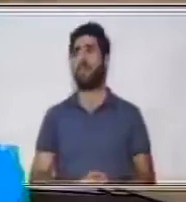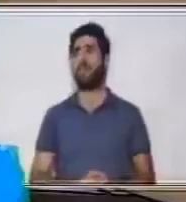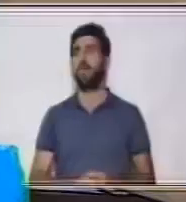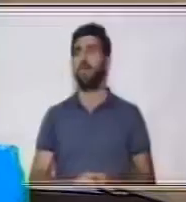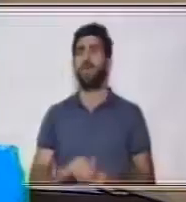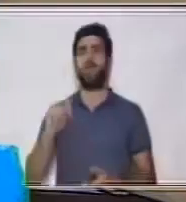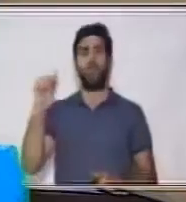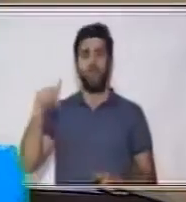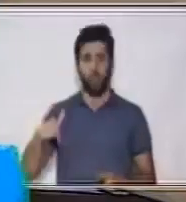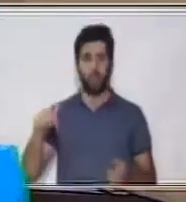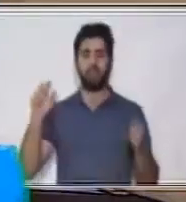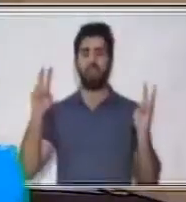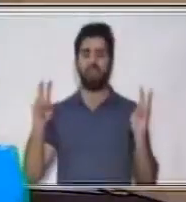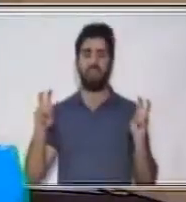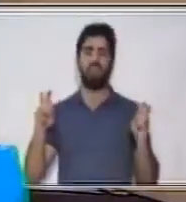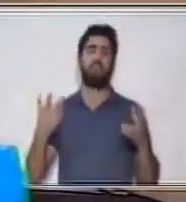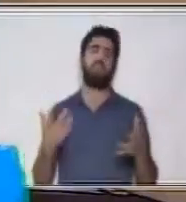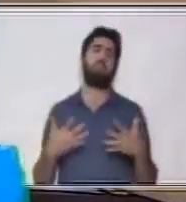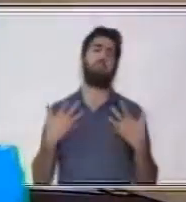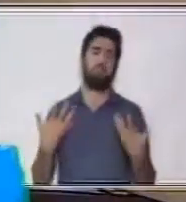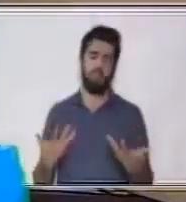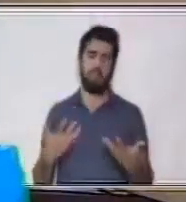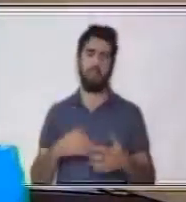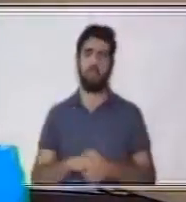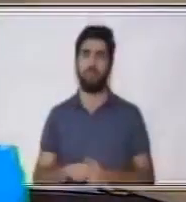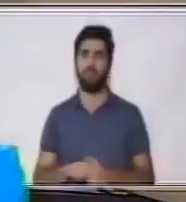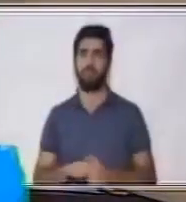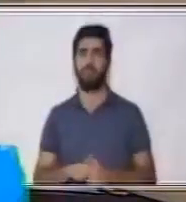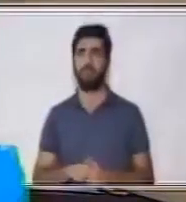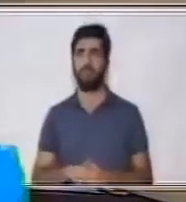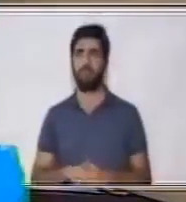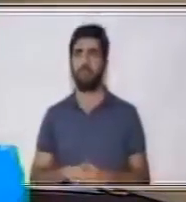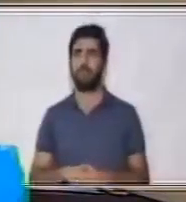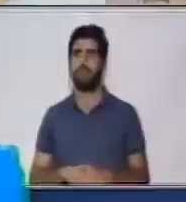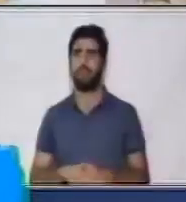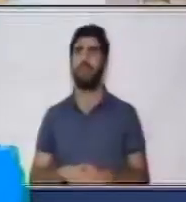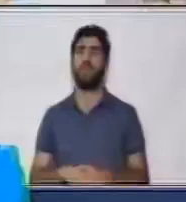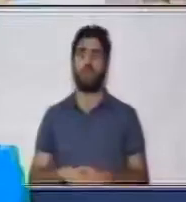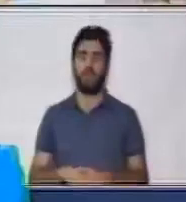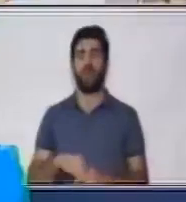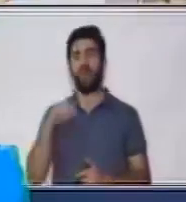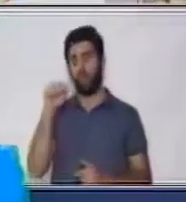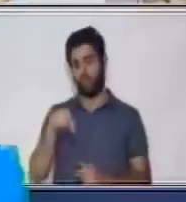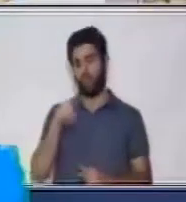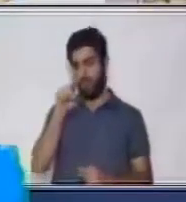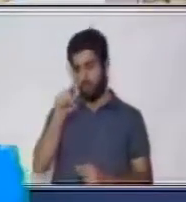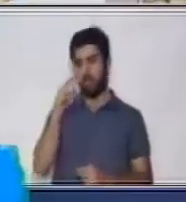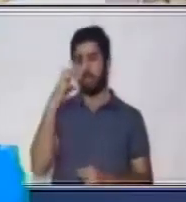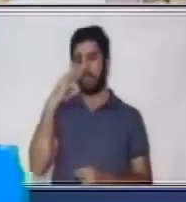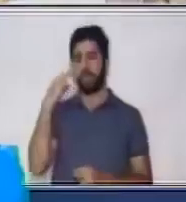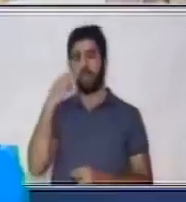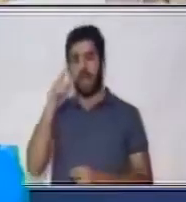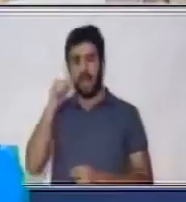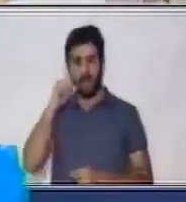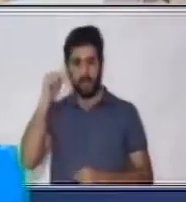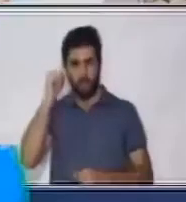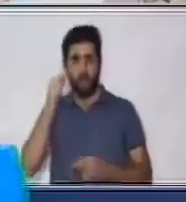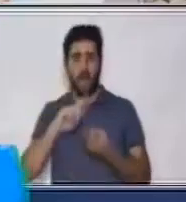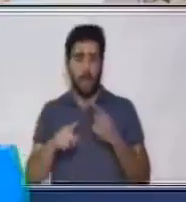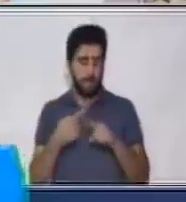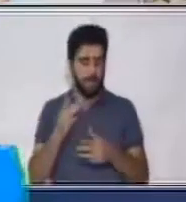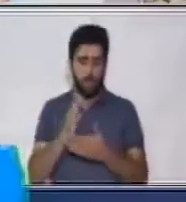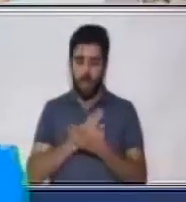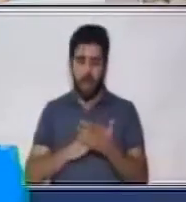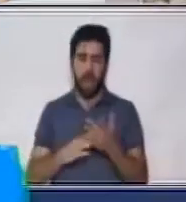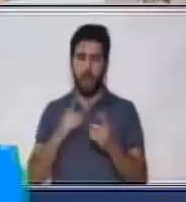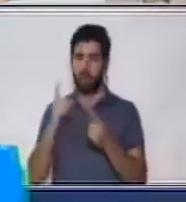¿Qué aprendiste en el programa Aprendo en casa? Compártelo con un adulto. Te